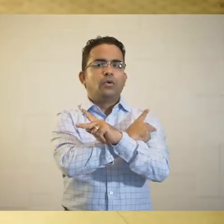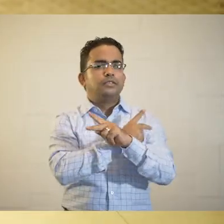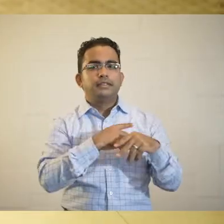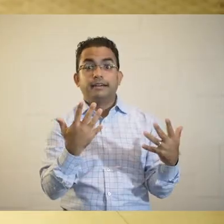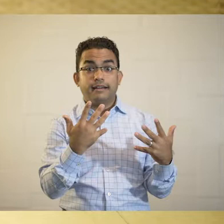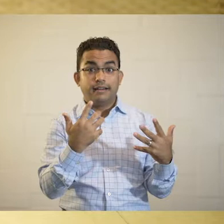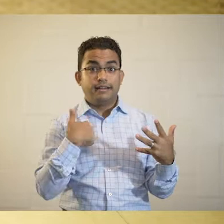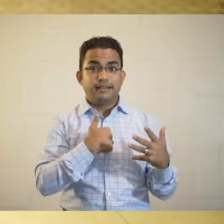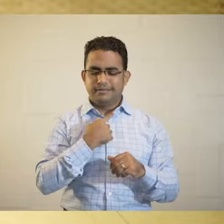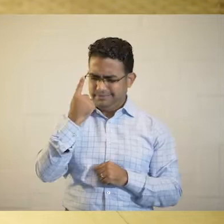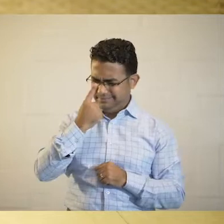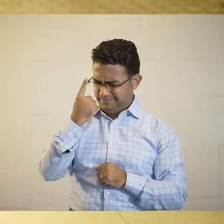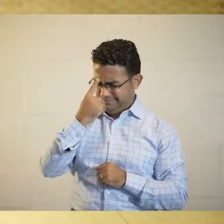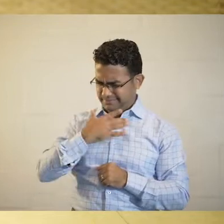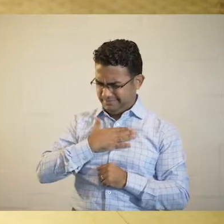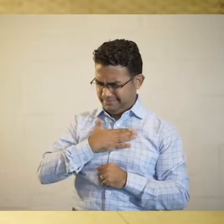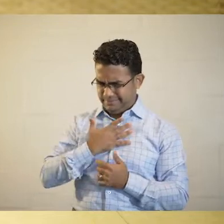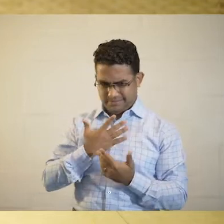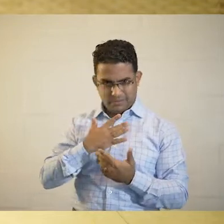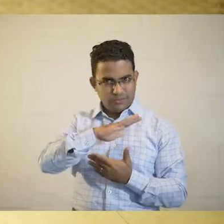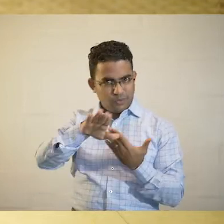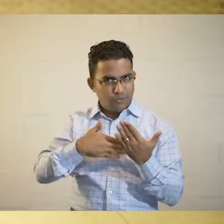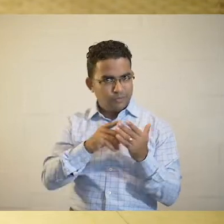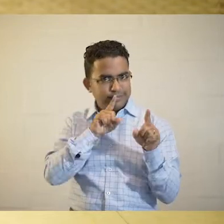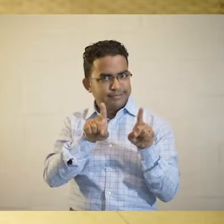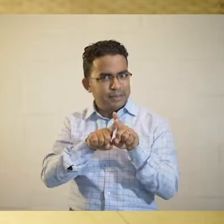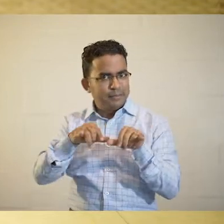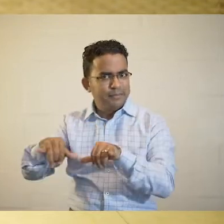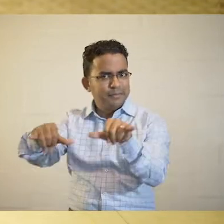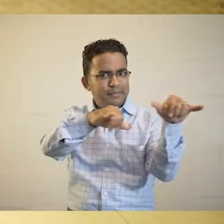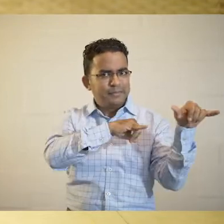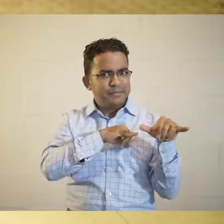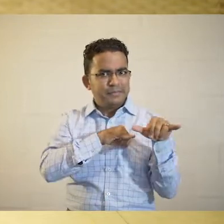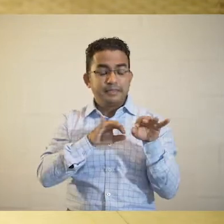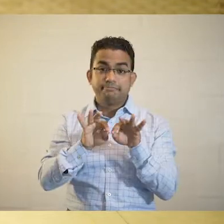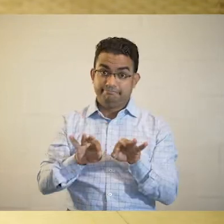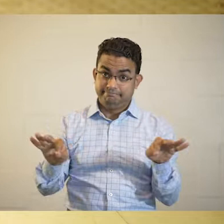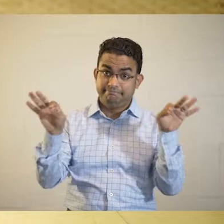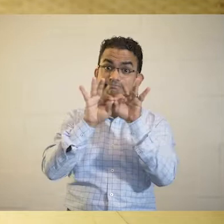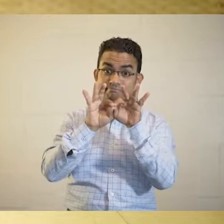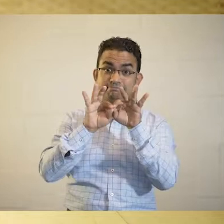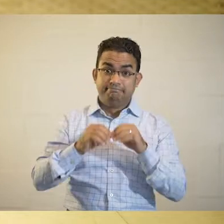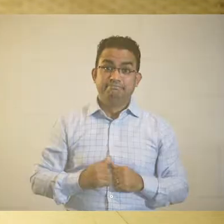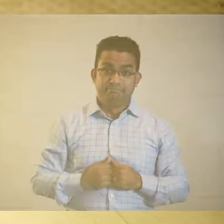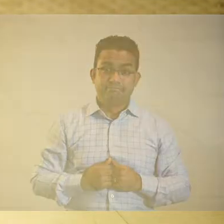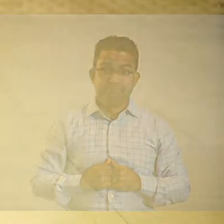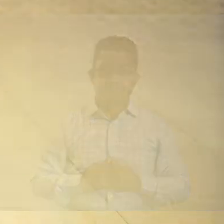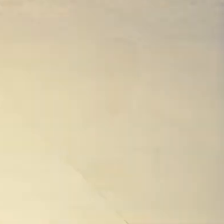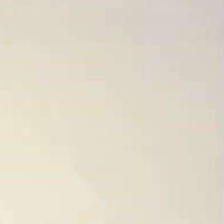discapacidad es la de no darnos cuenta de que todos somos iguales.